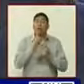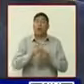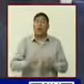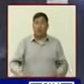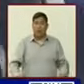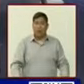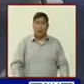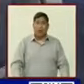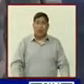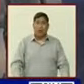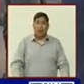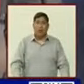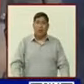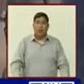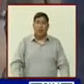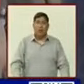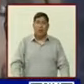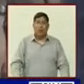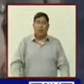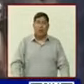estaba.